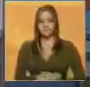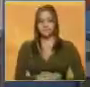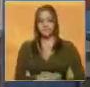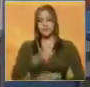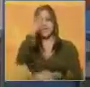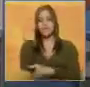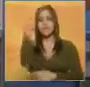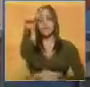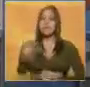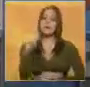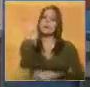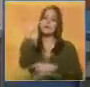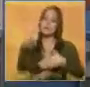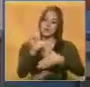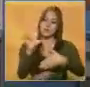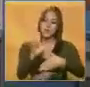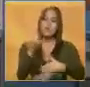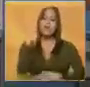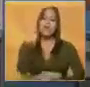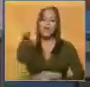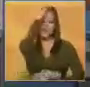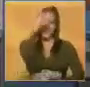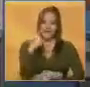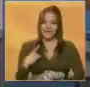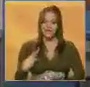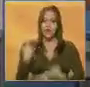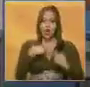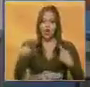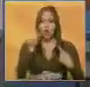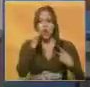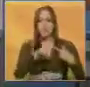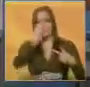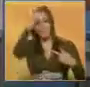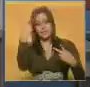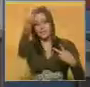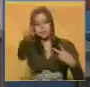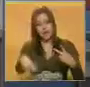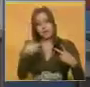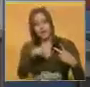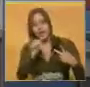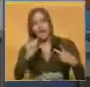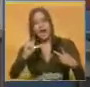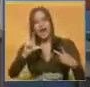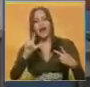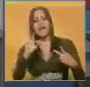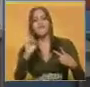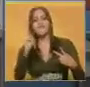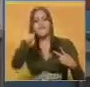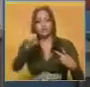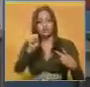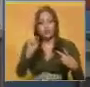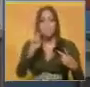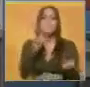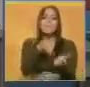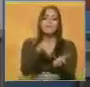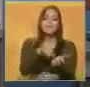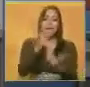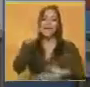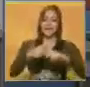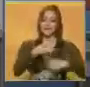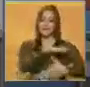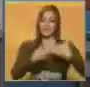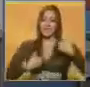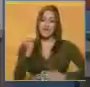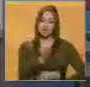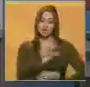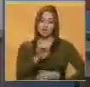la diputada del parlamento latinoamericano delsan solozano y el diputado de la asamblea nacional Alfonso marquina participan en un encuentro con la expresidenta de chile